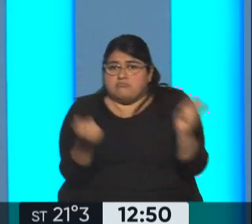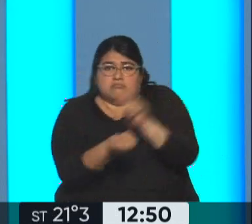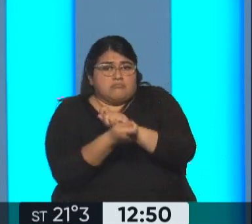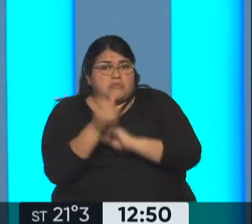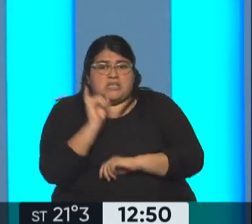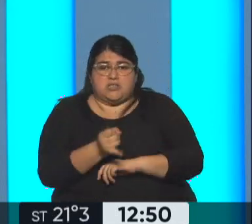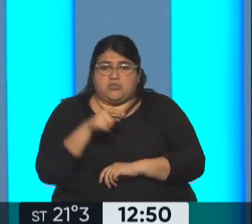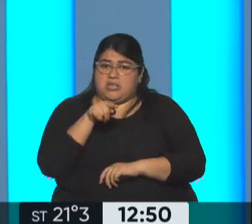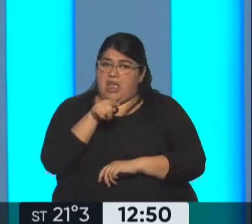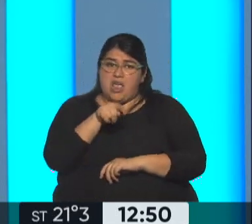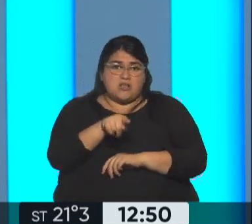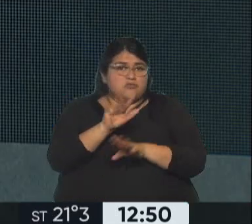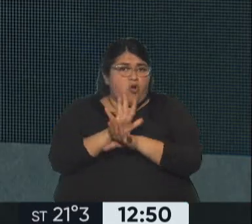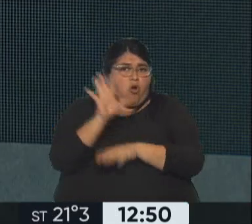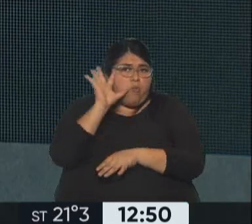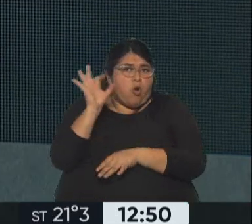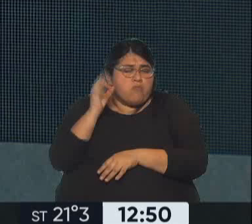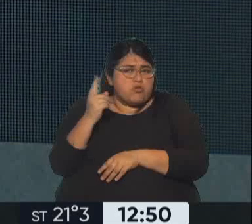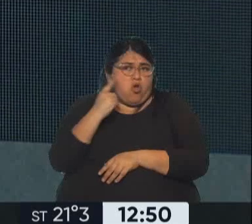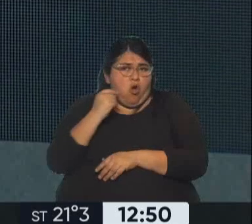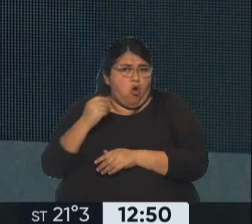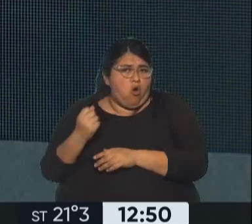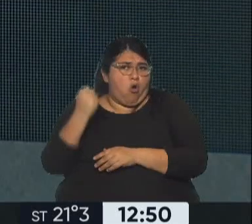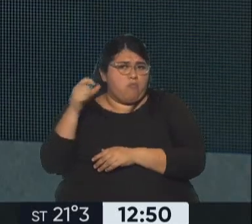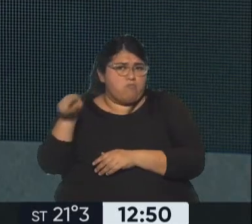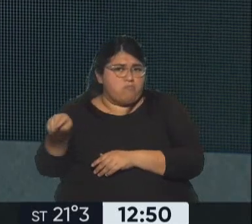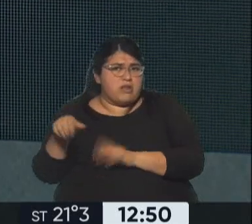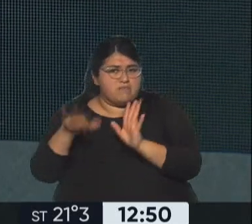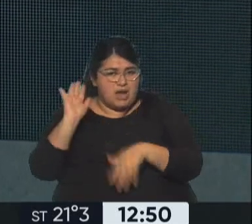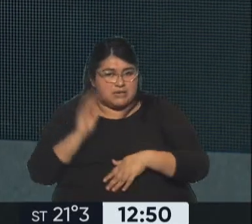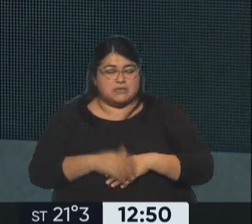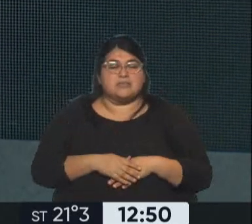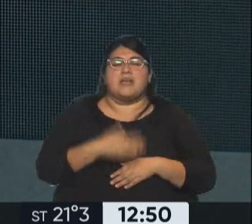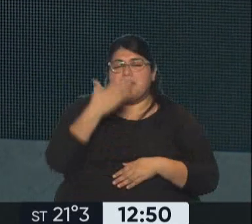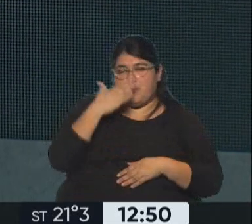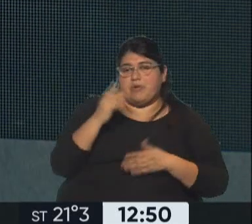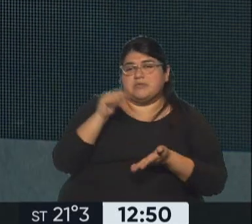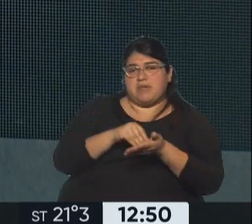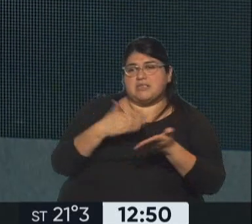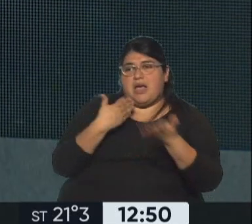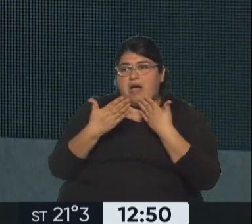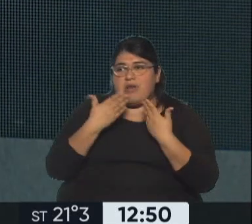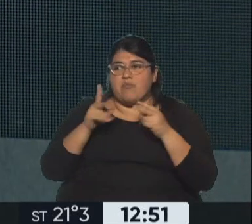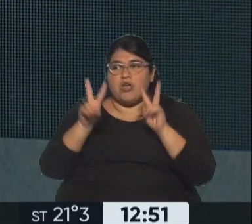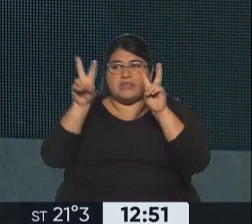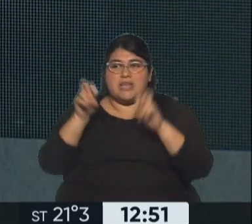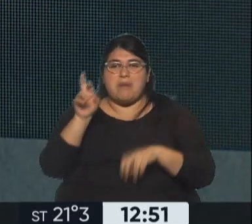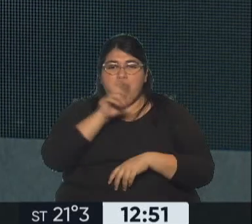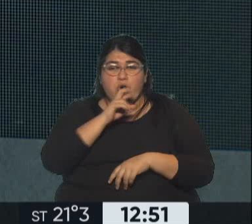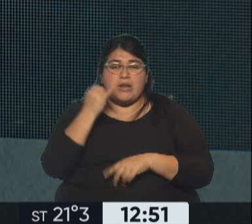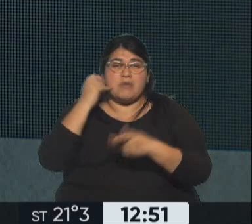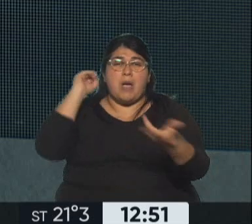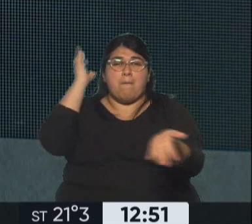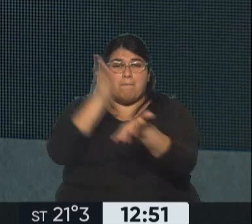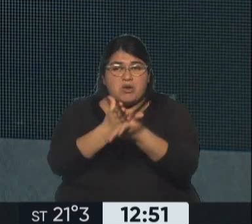sumamente arbitraria. Ocurrió en noviembre del 2021 y en otra oportunidad vamos a seguir hablando con Indiana sobre lo que pasa después, ¿no? Estas mujeres que son penalizadas, en este